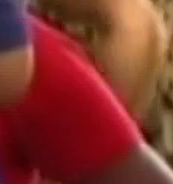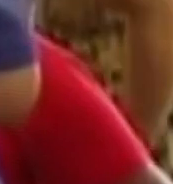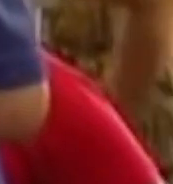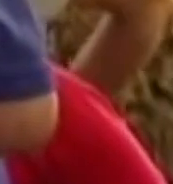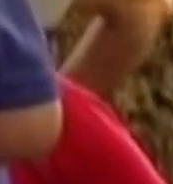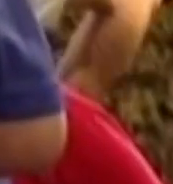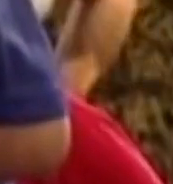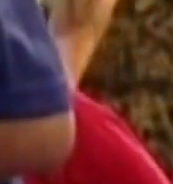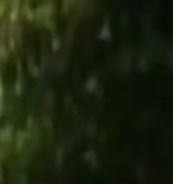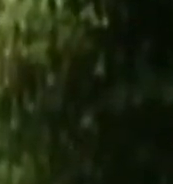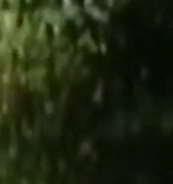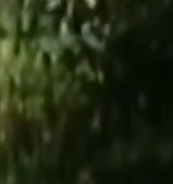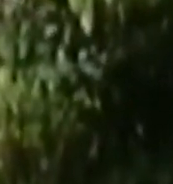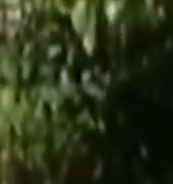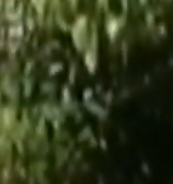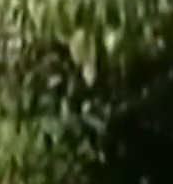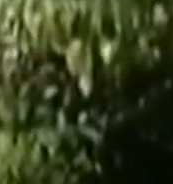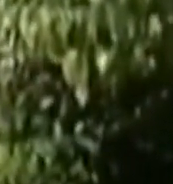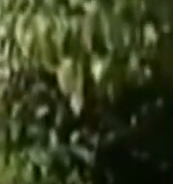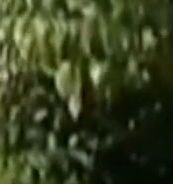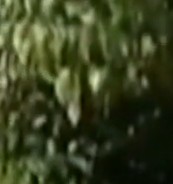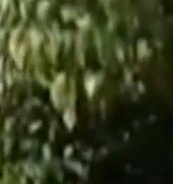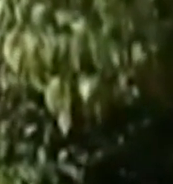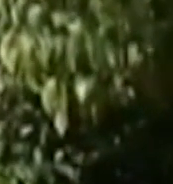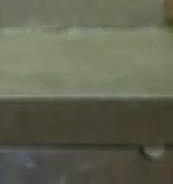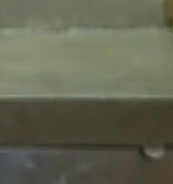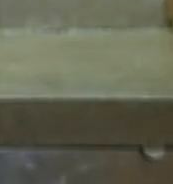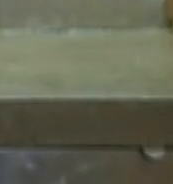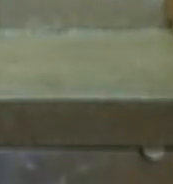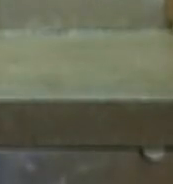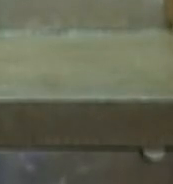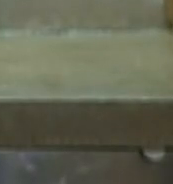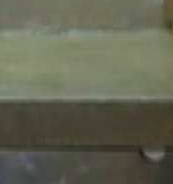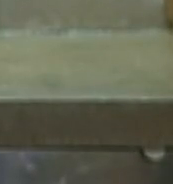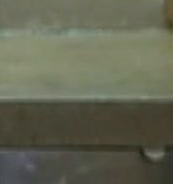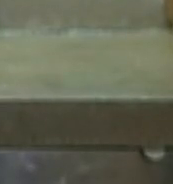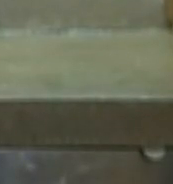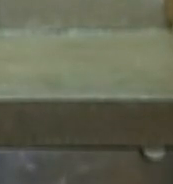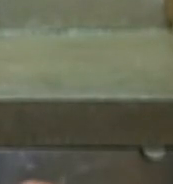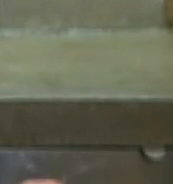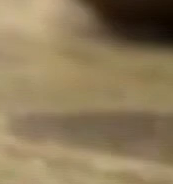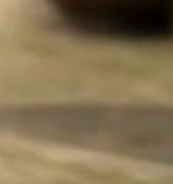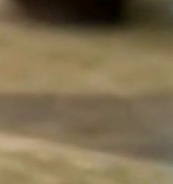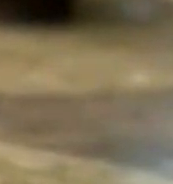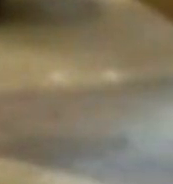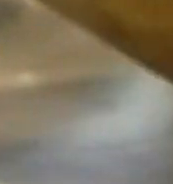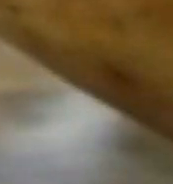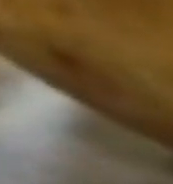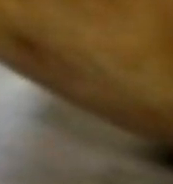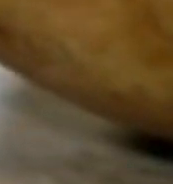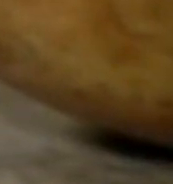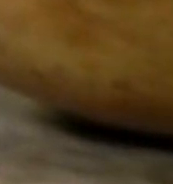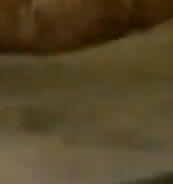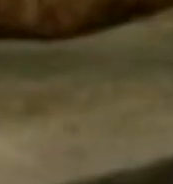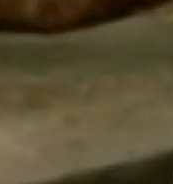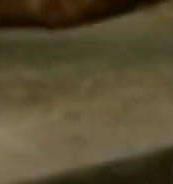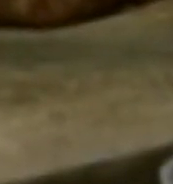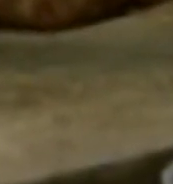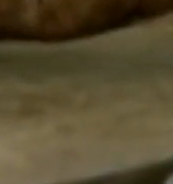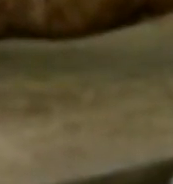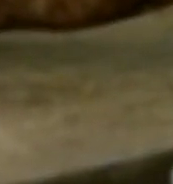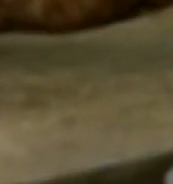de carne está vinculado con la desforestación. Hoy hablaremos del Amazonas como una